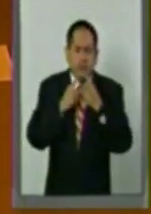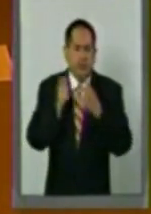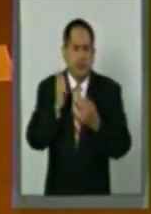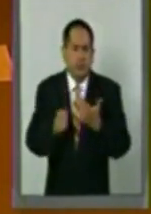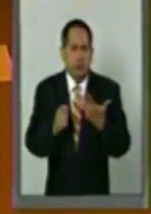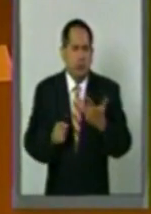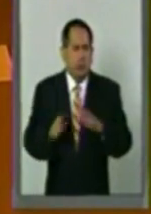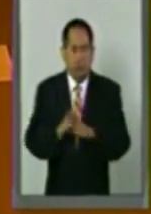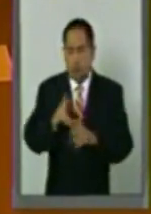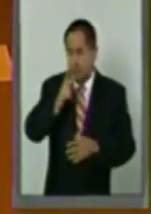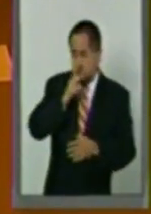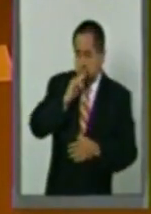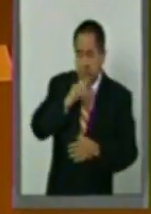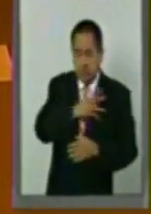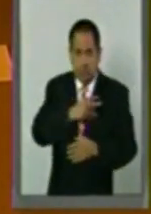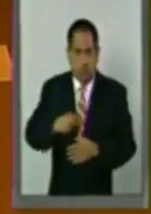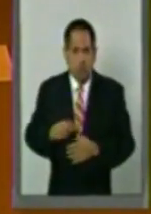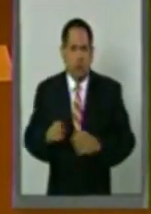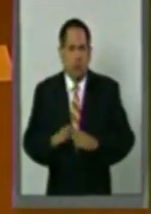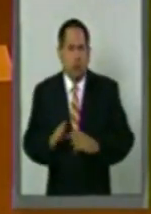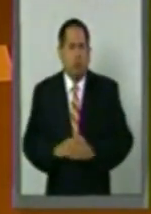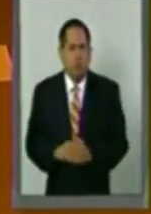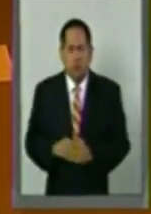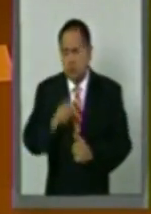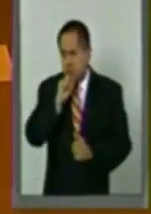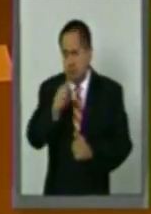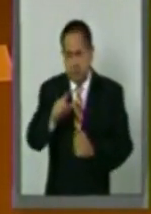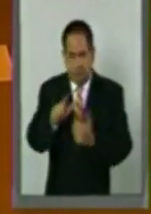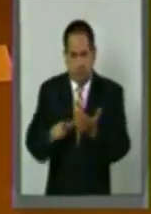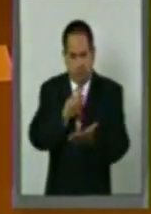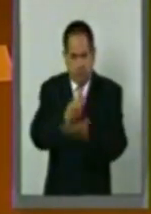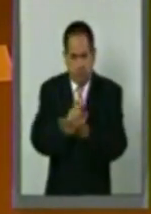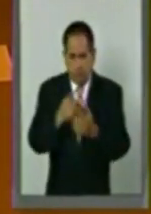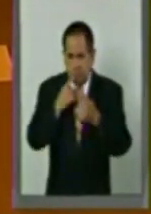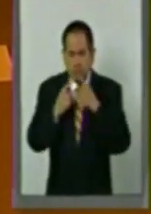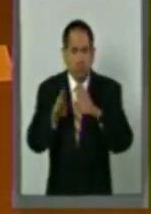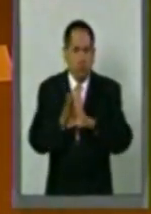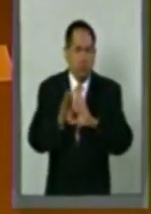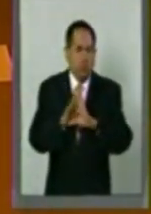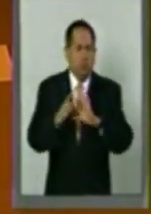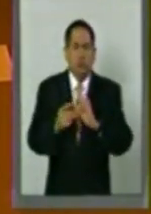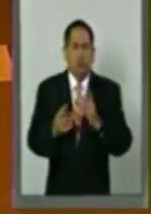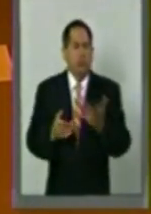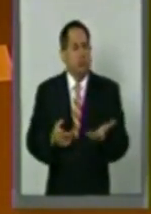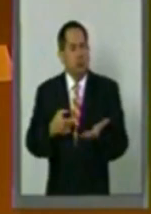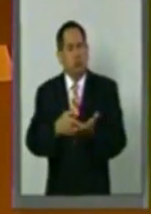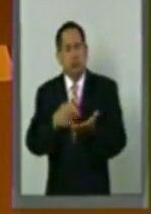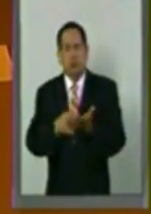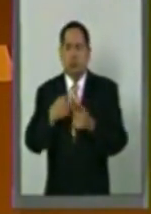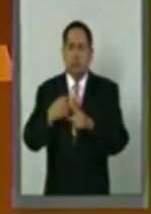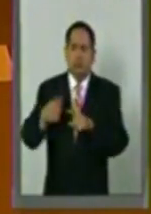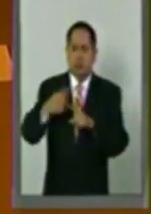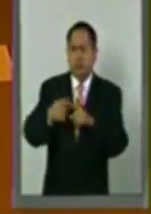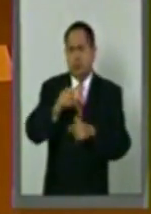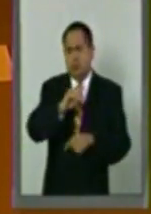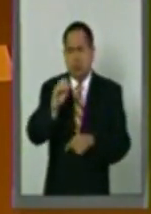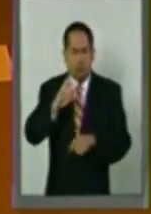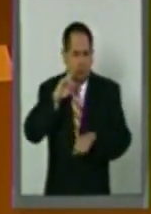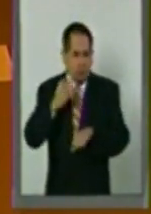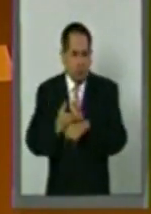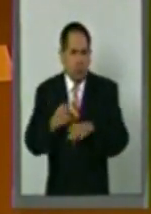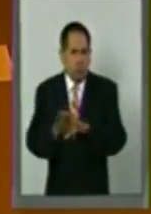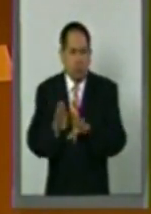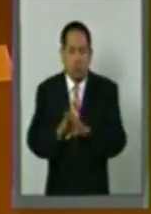el de padres e hijos. Y no obstante, la ley, aunque tiene varias obligaciones que deben